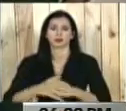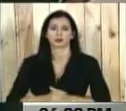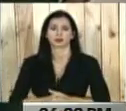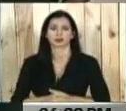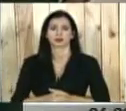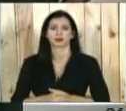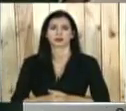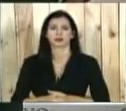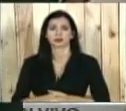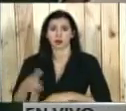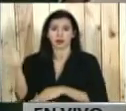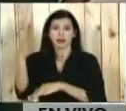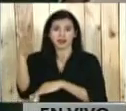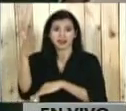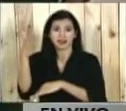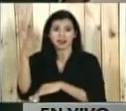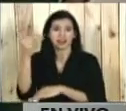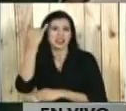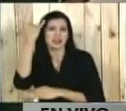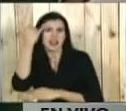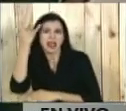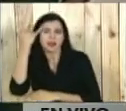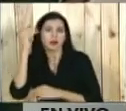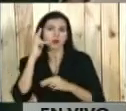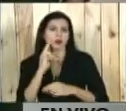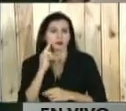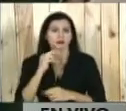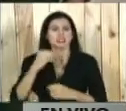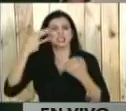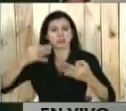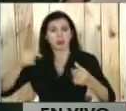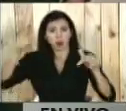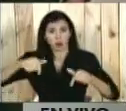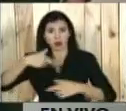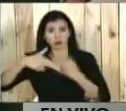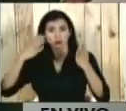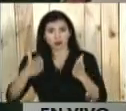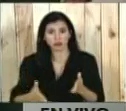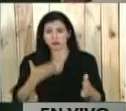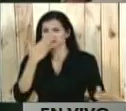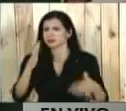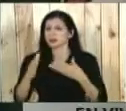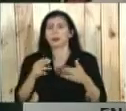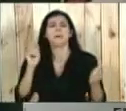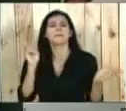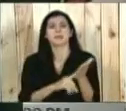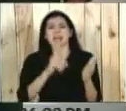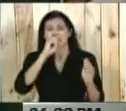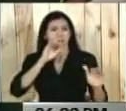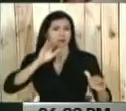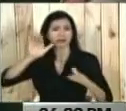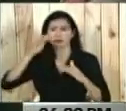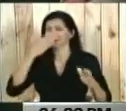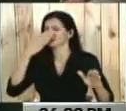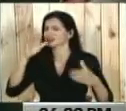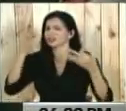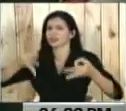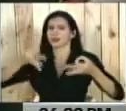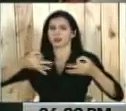con la bandera de Bolívar, revolucionario hoy y siempre, por mil años que vengan seremos revolucionarios y